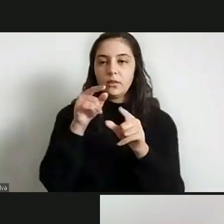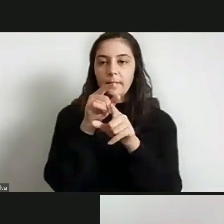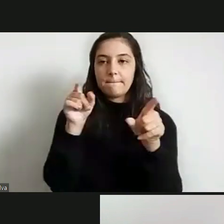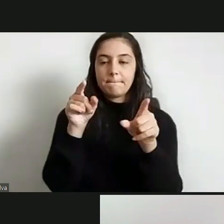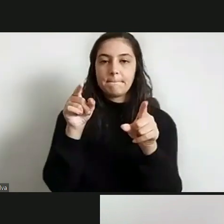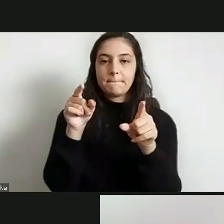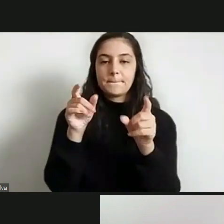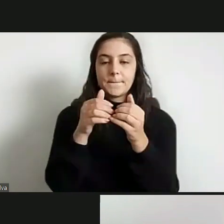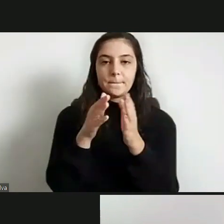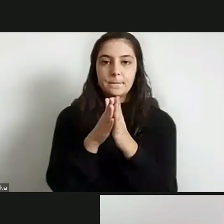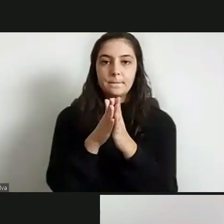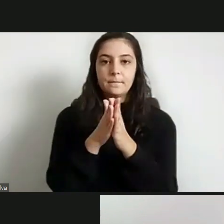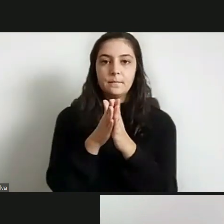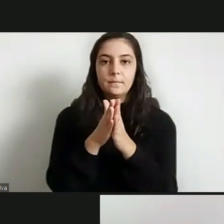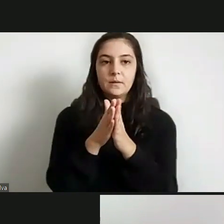todas